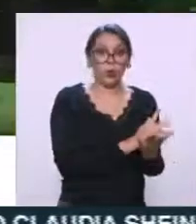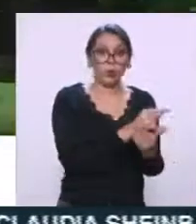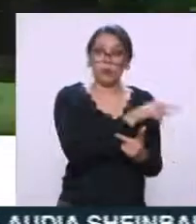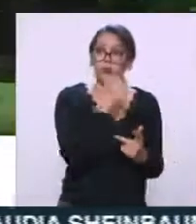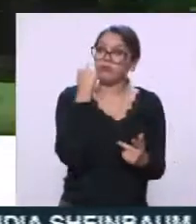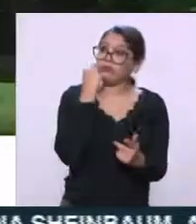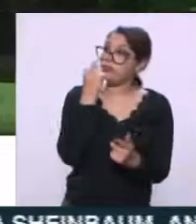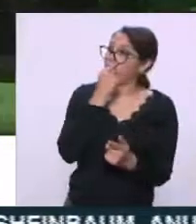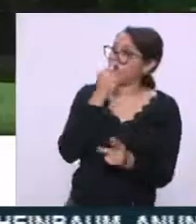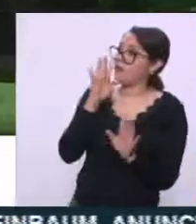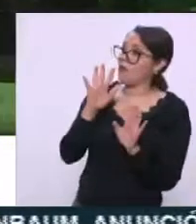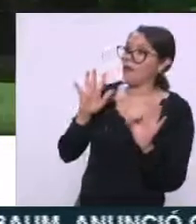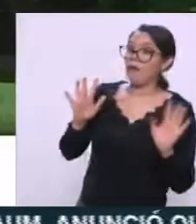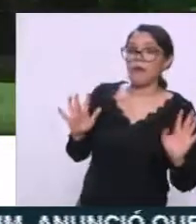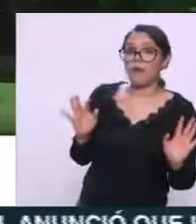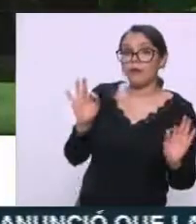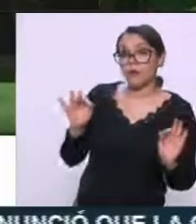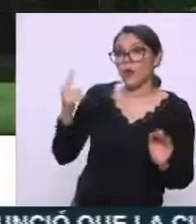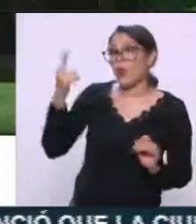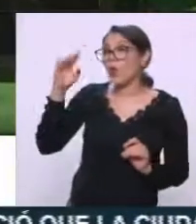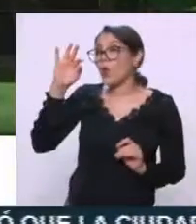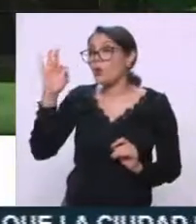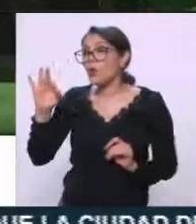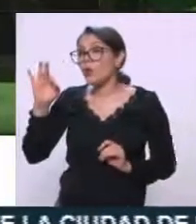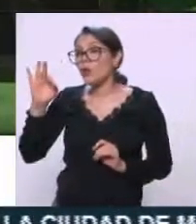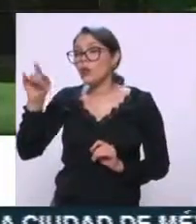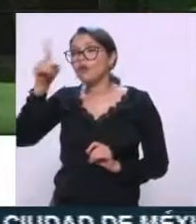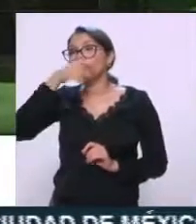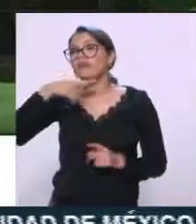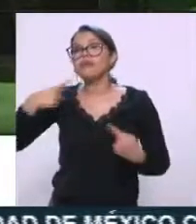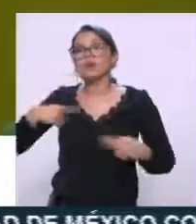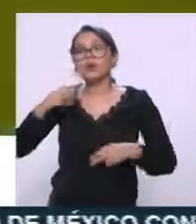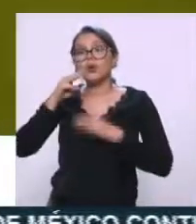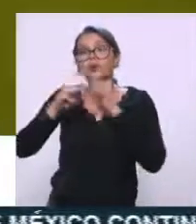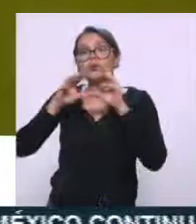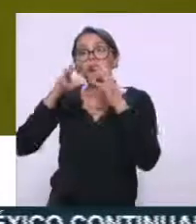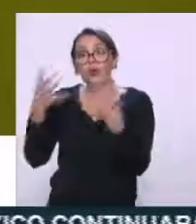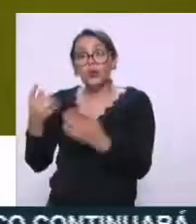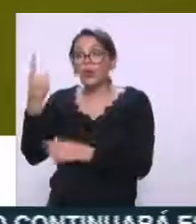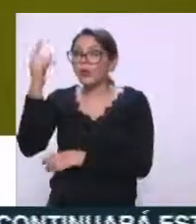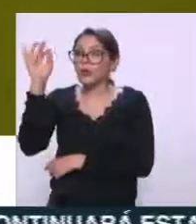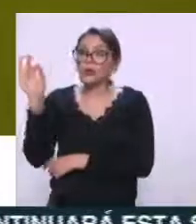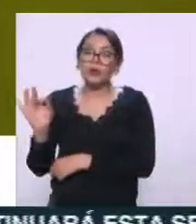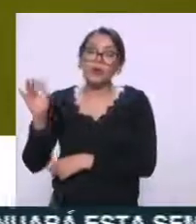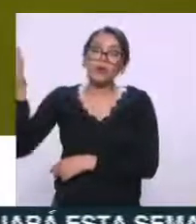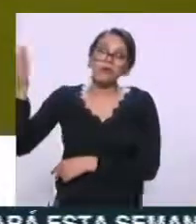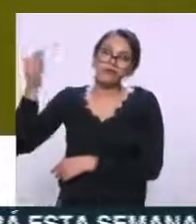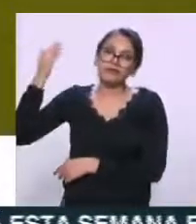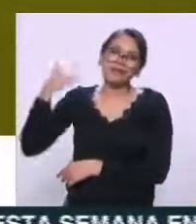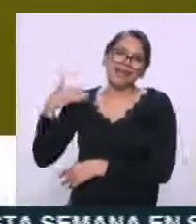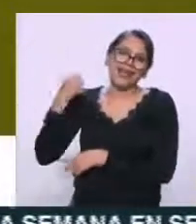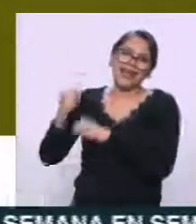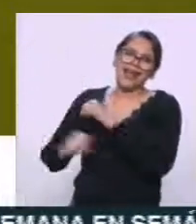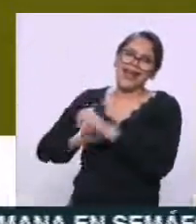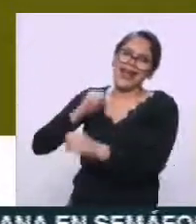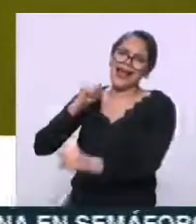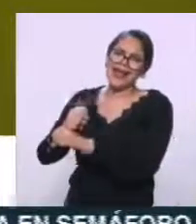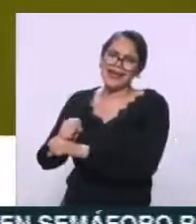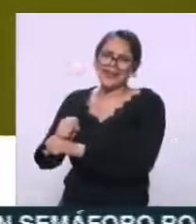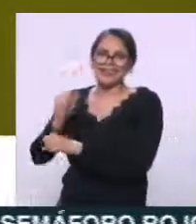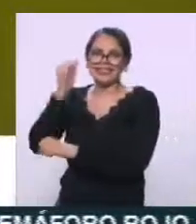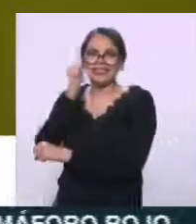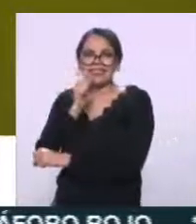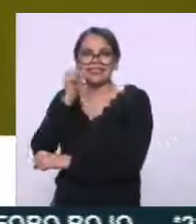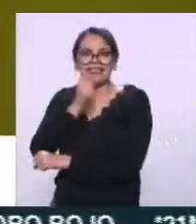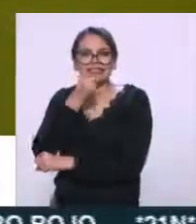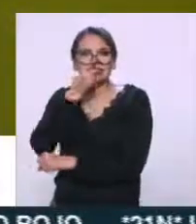del 1% de la población mundial que en las últimas décadas había venido